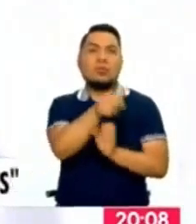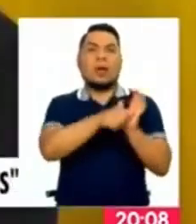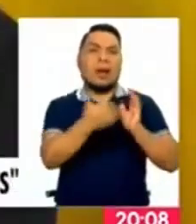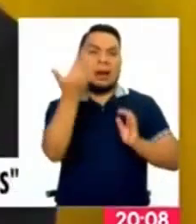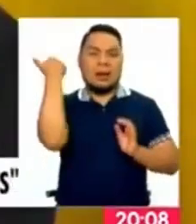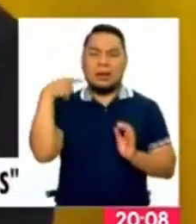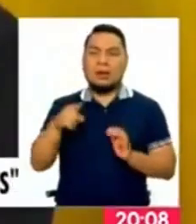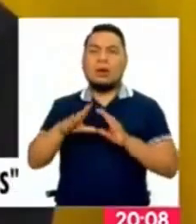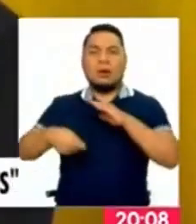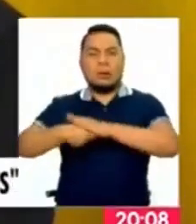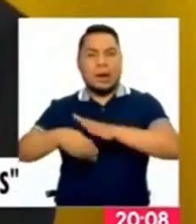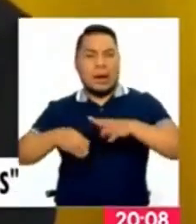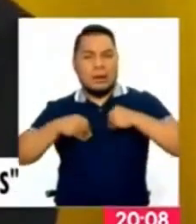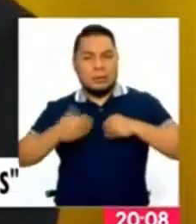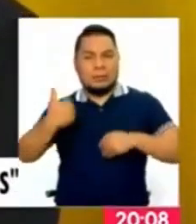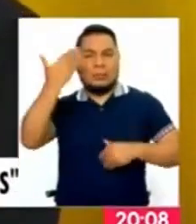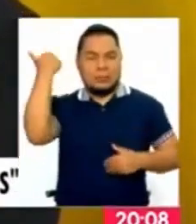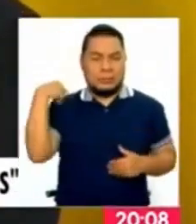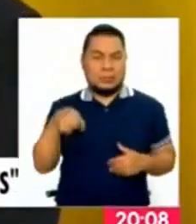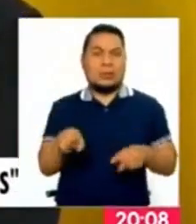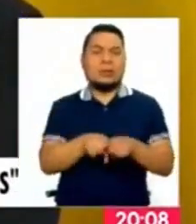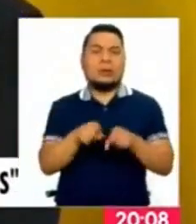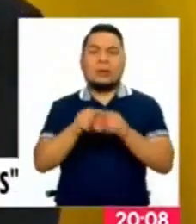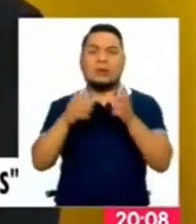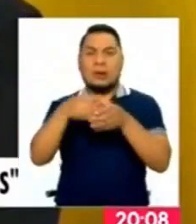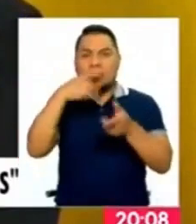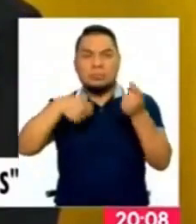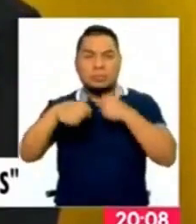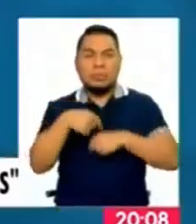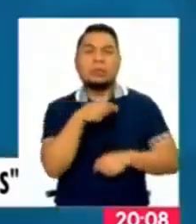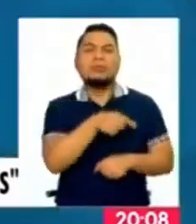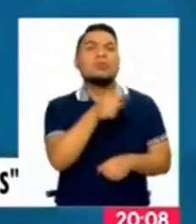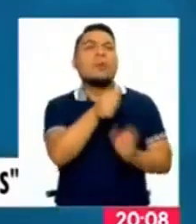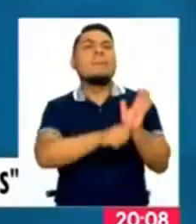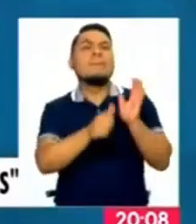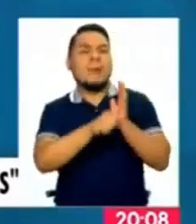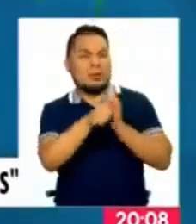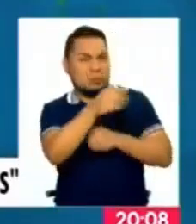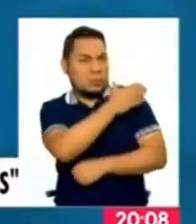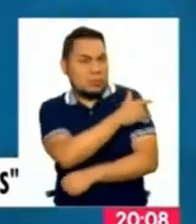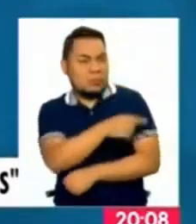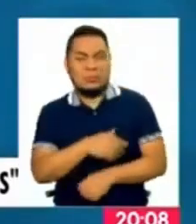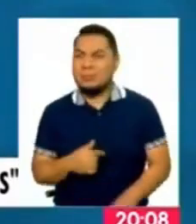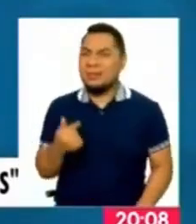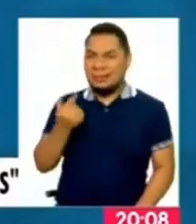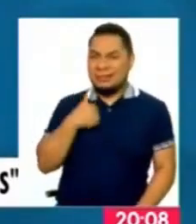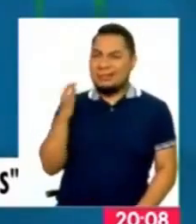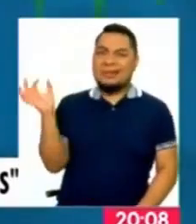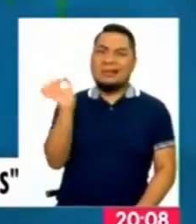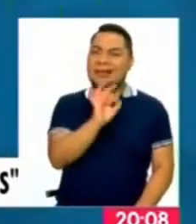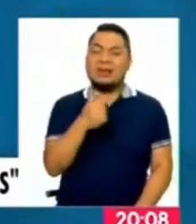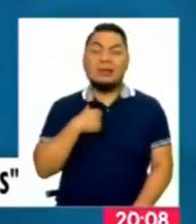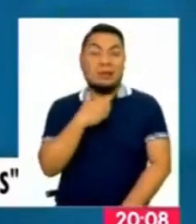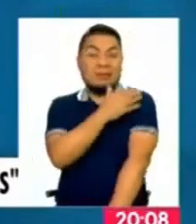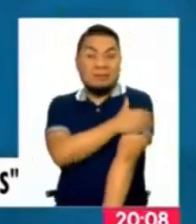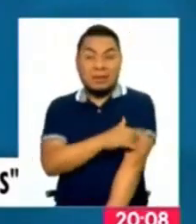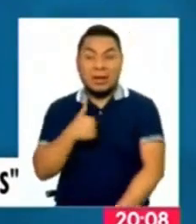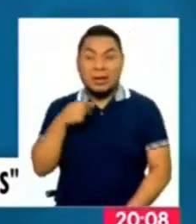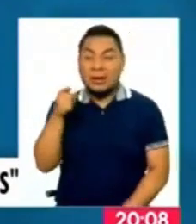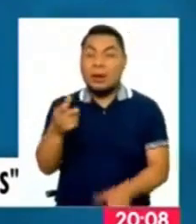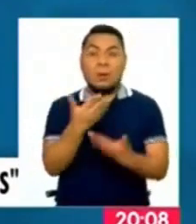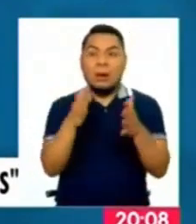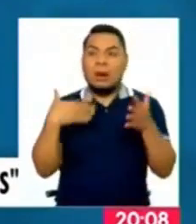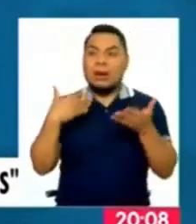eficaces ya han confirmado tenga en cuenta el 20 de julio el general pnp r césar